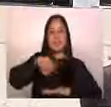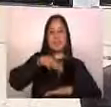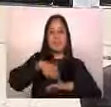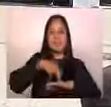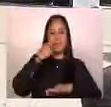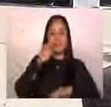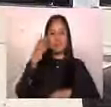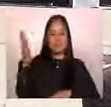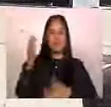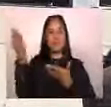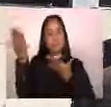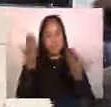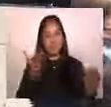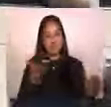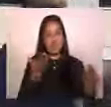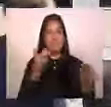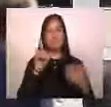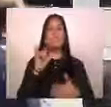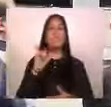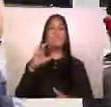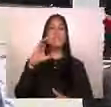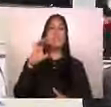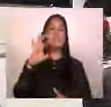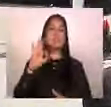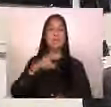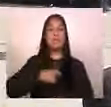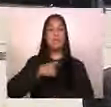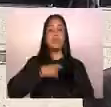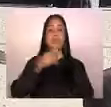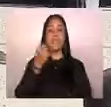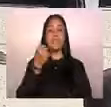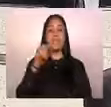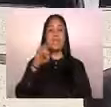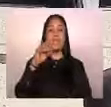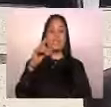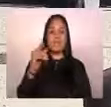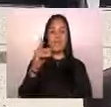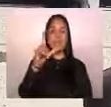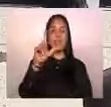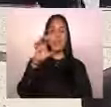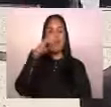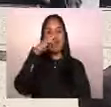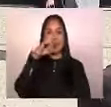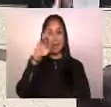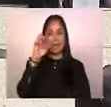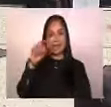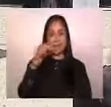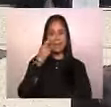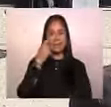AMBE. Bienvenido, Liceo Profesor David Letrán.